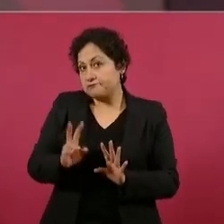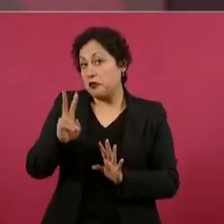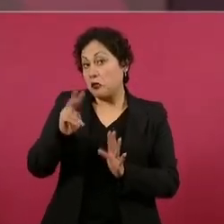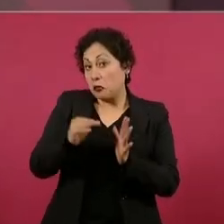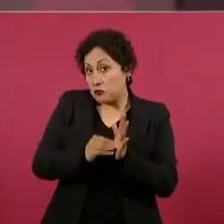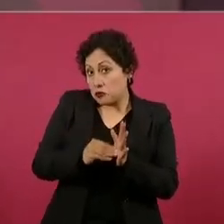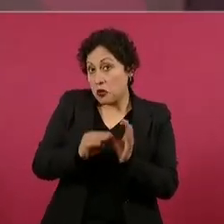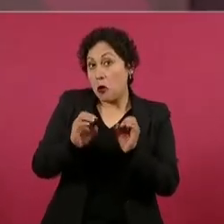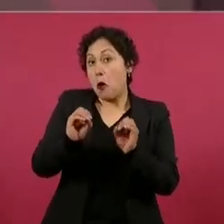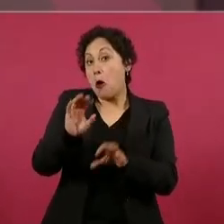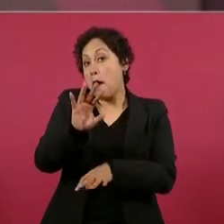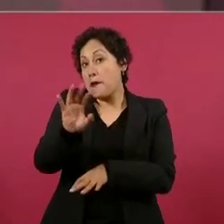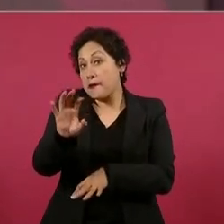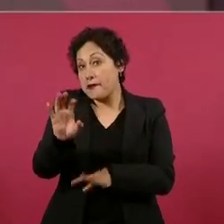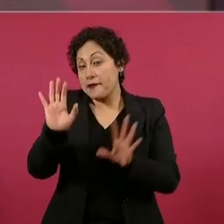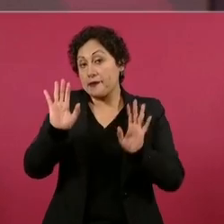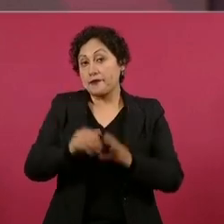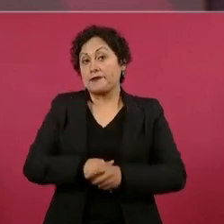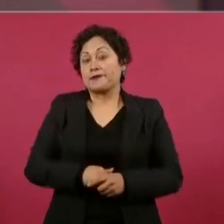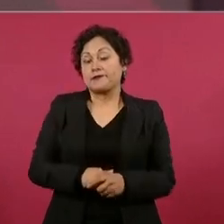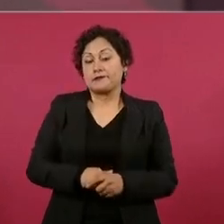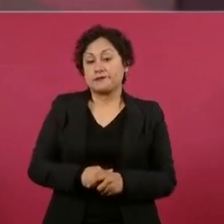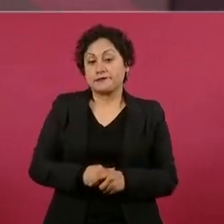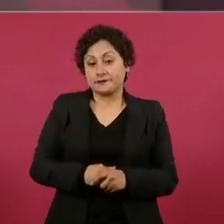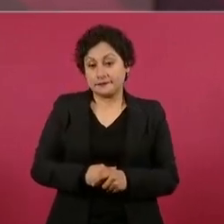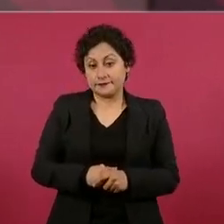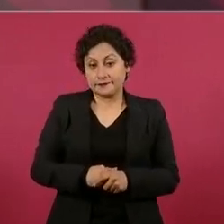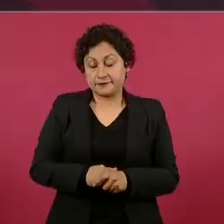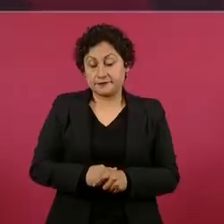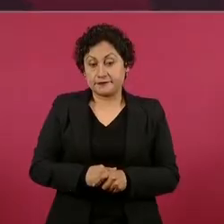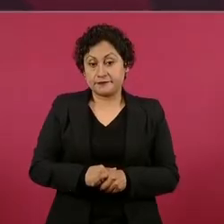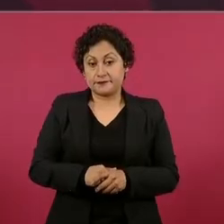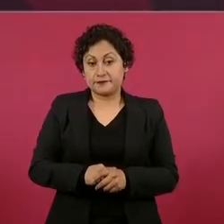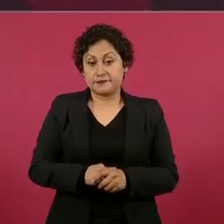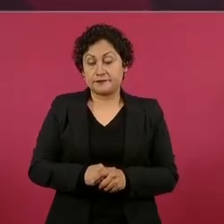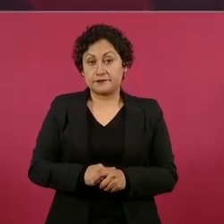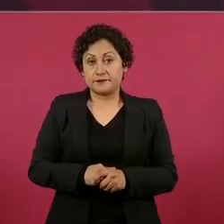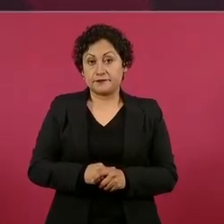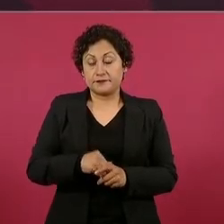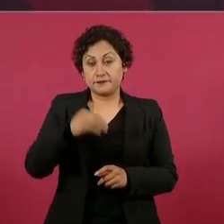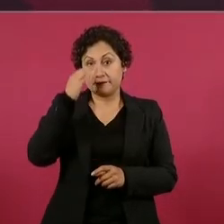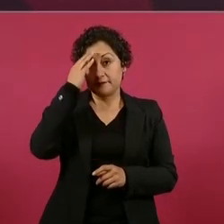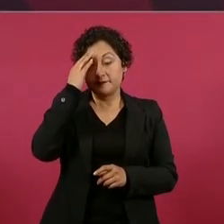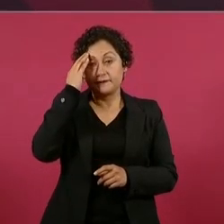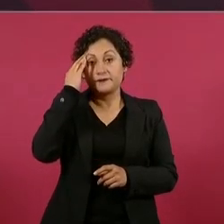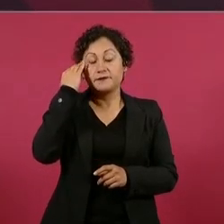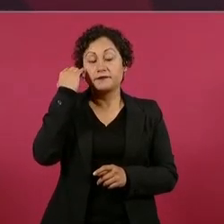No, pero sí muy, muy